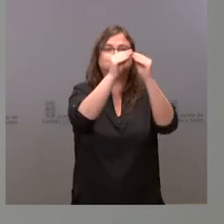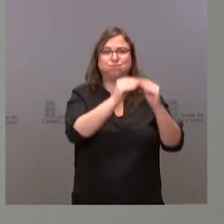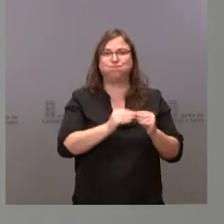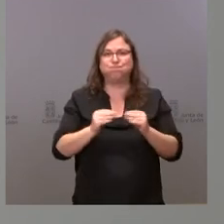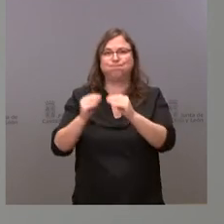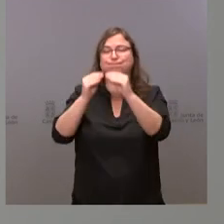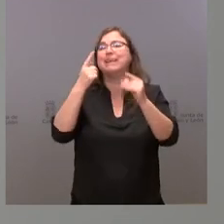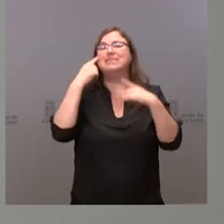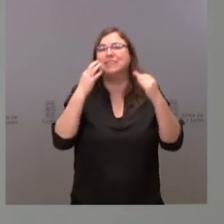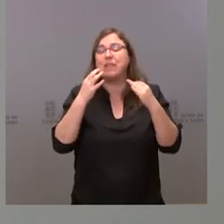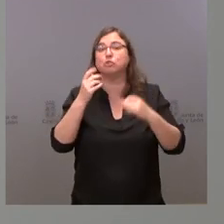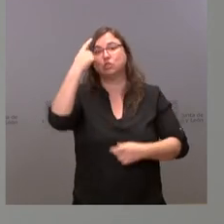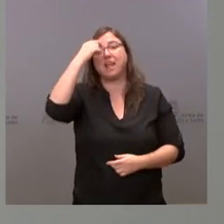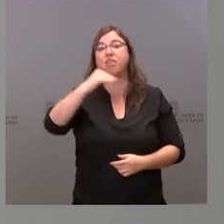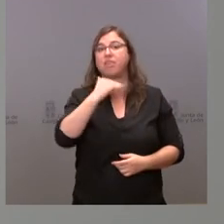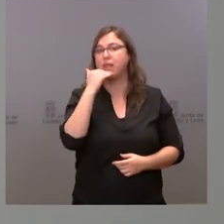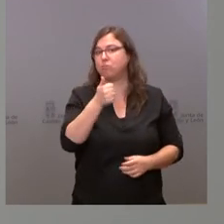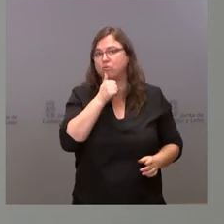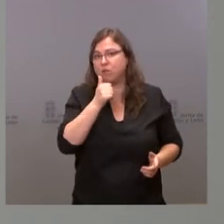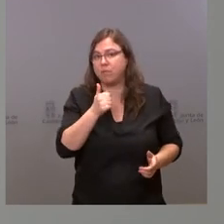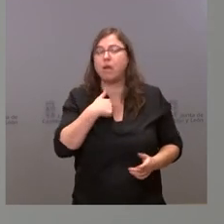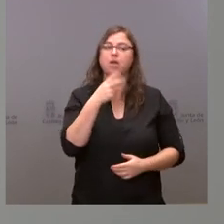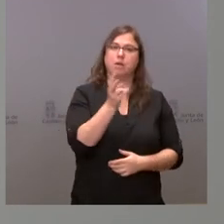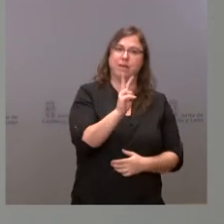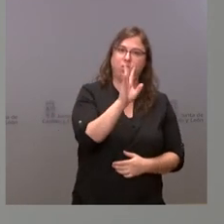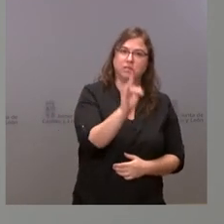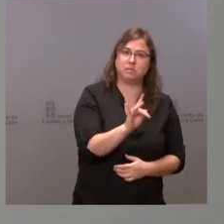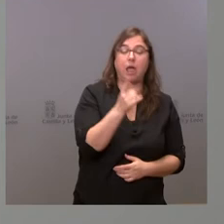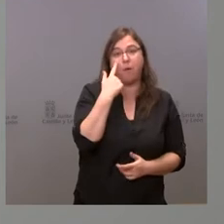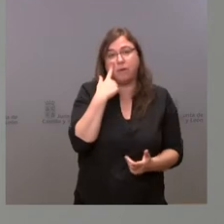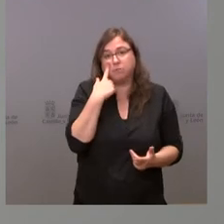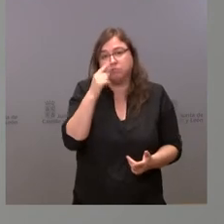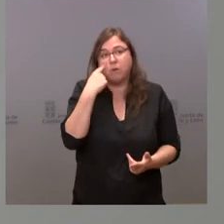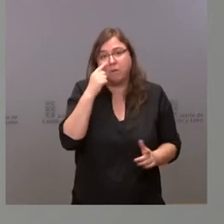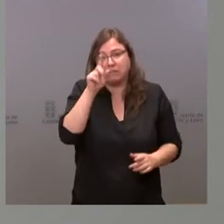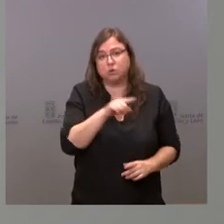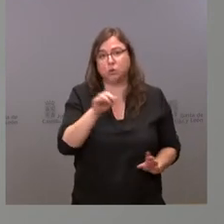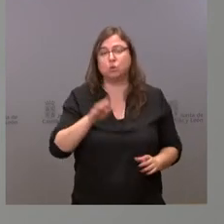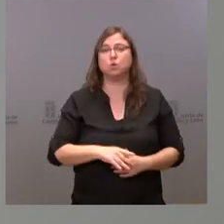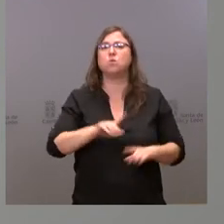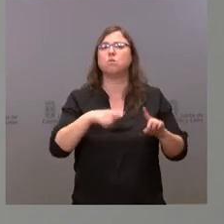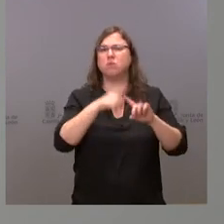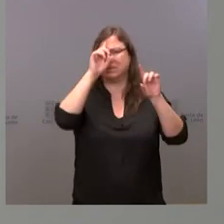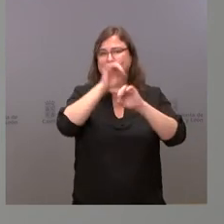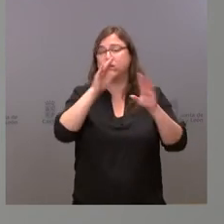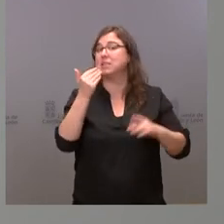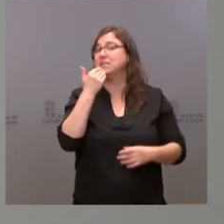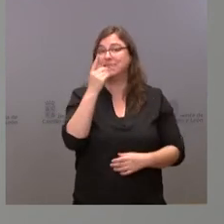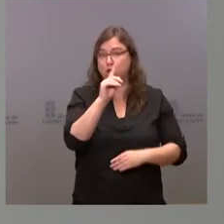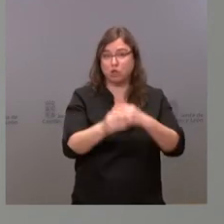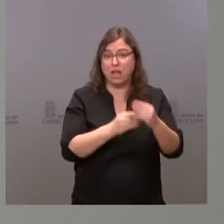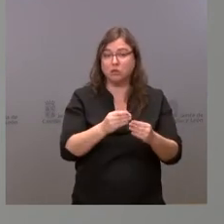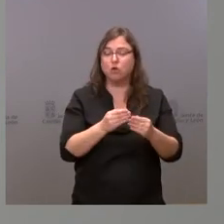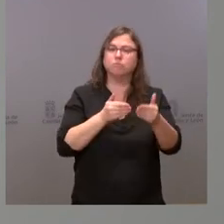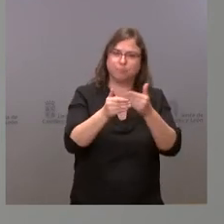no no se ha hecho no se ha puesto nada me dicen que en bajaur y si voy a comprobarlo y por supuesto si no se ha hecho se va a hacer porque es